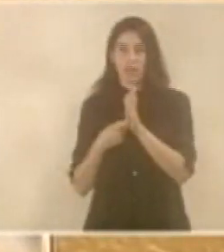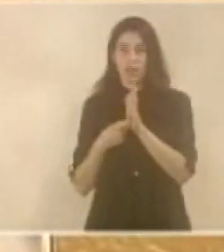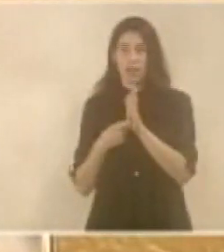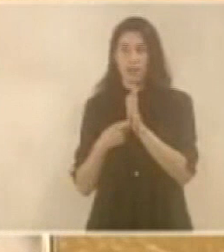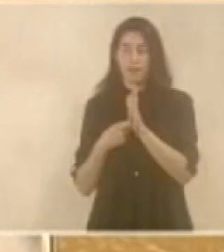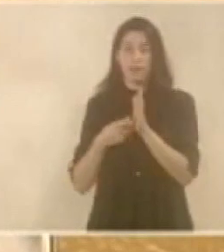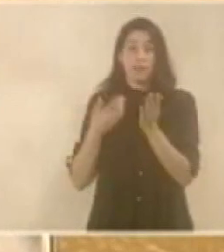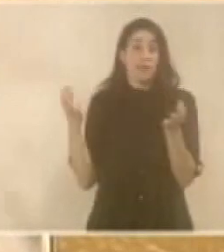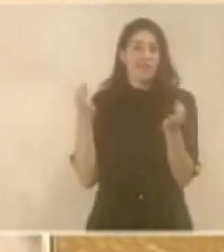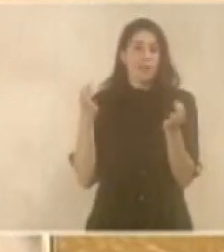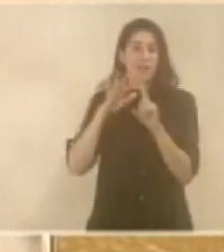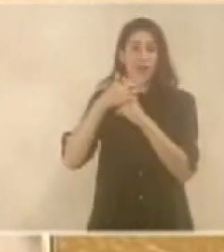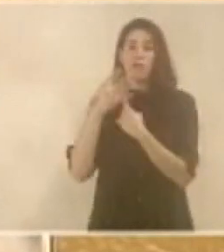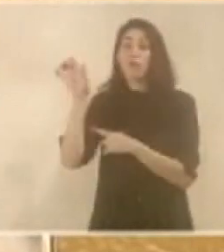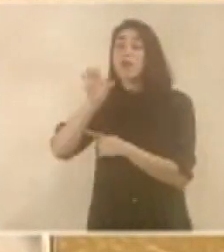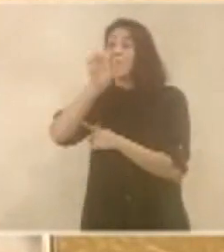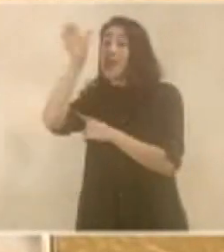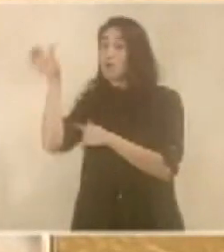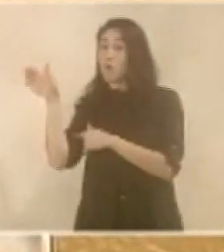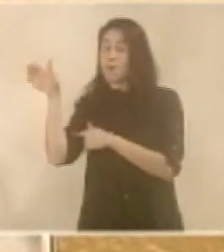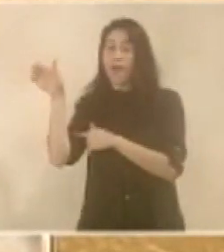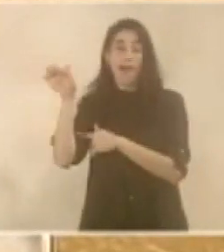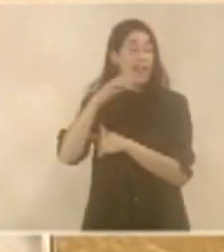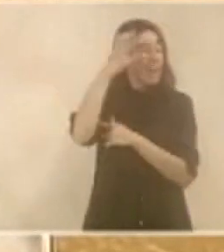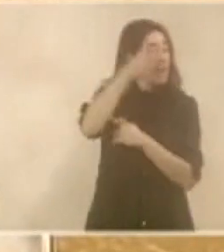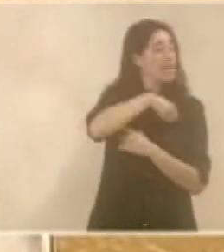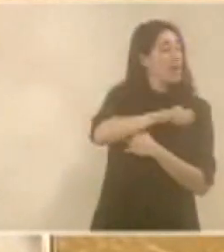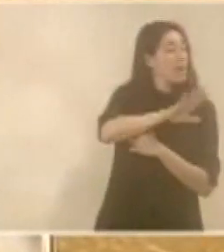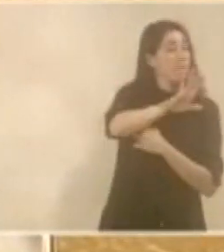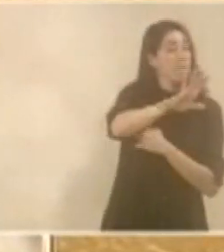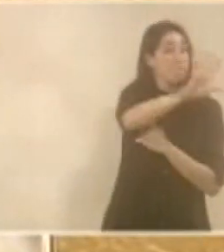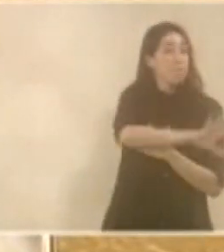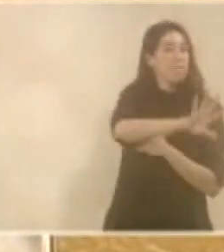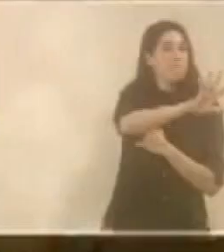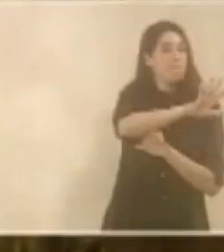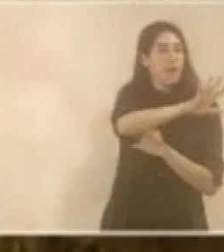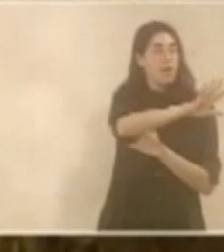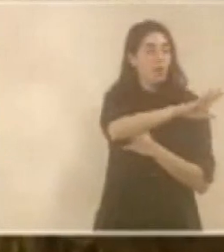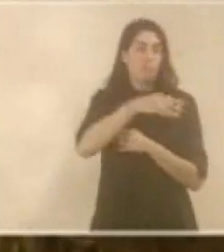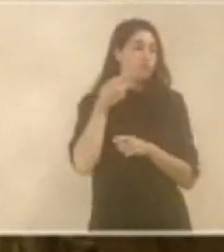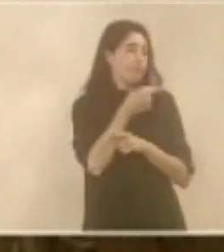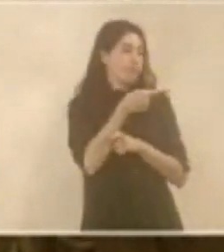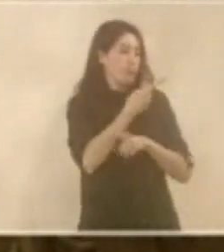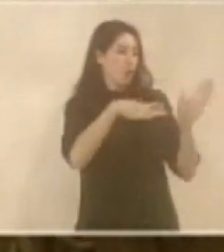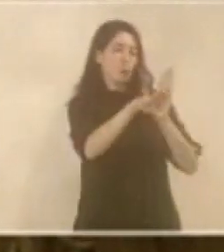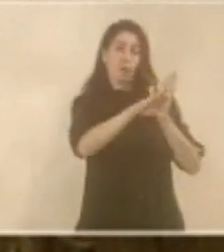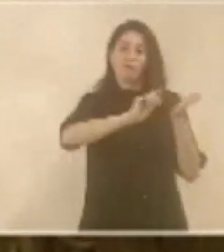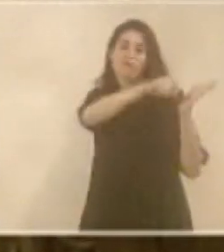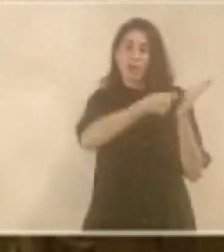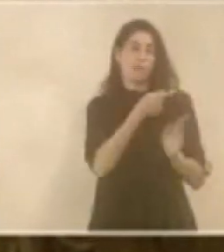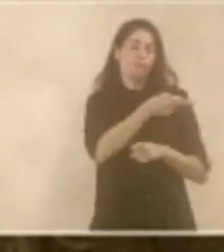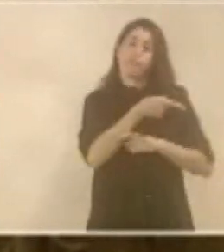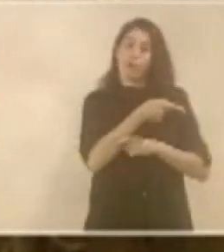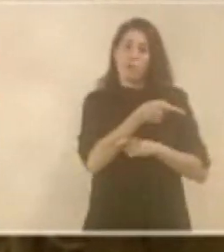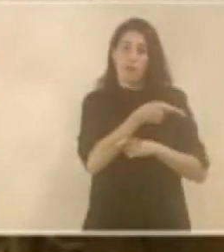Fernando VII a jurar la Constitución de 1812, pero nunca para imponer una república. 3 años de trino